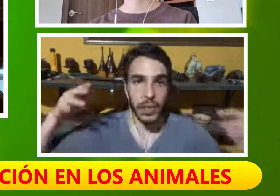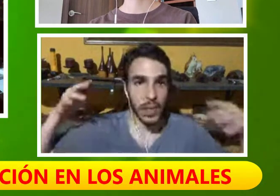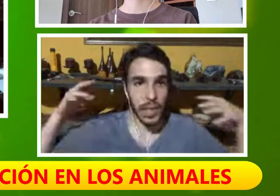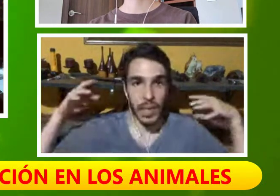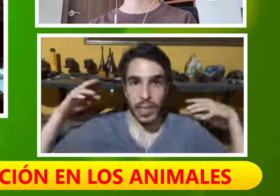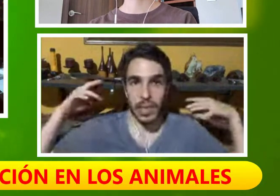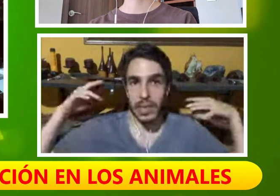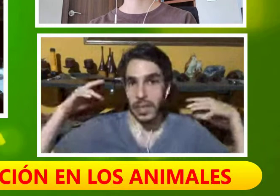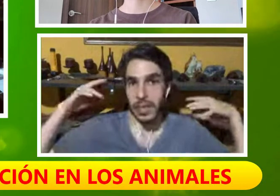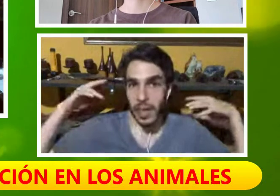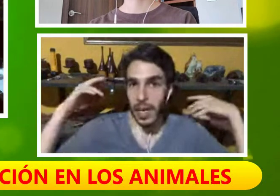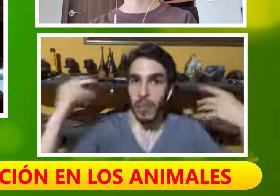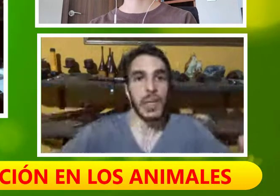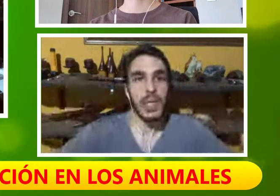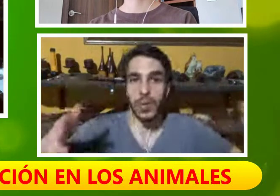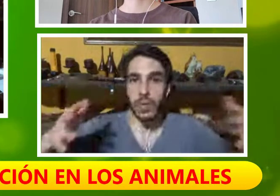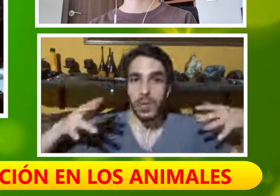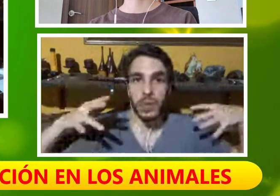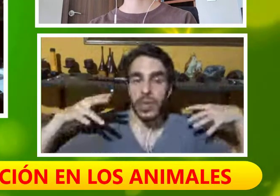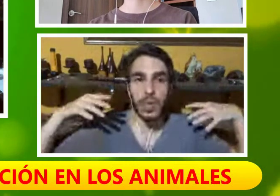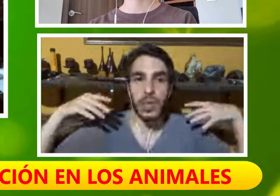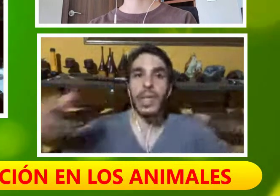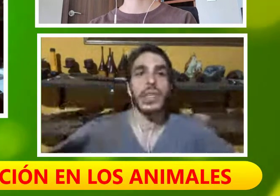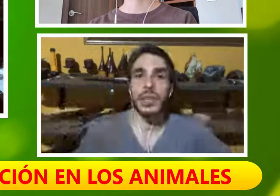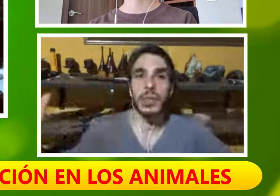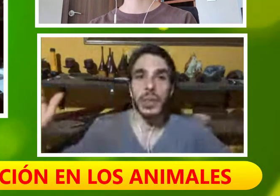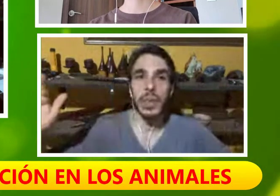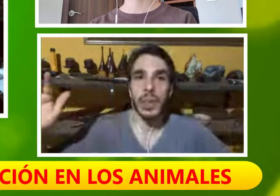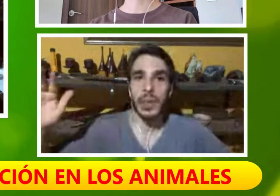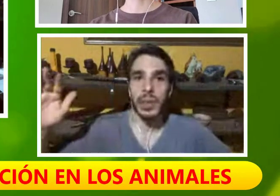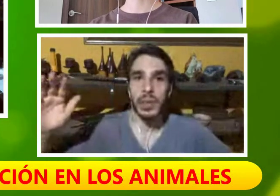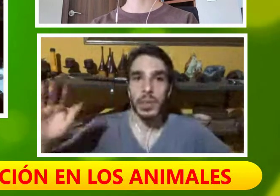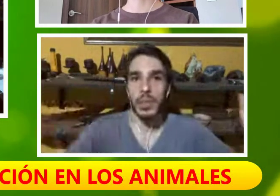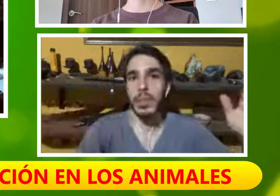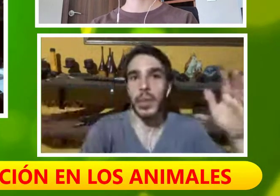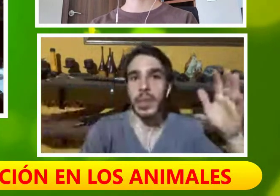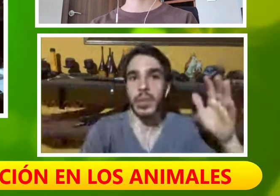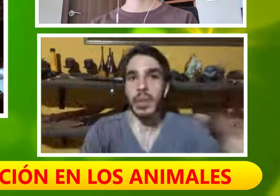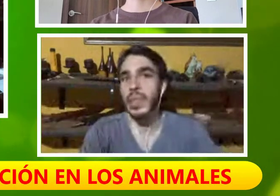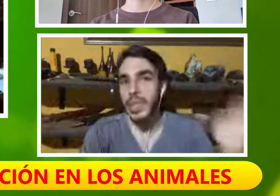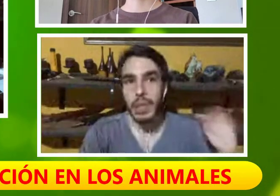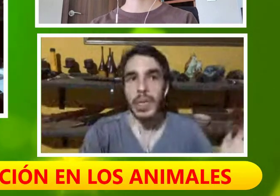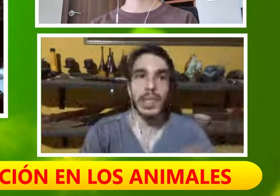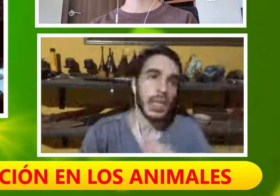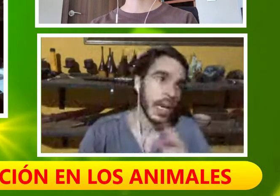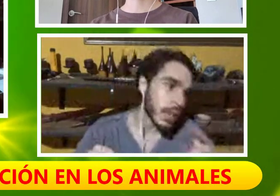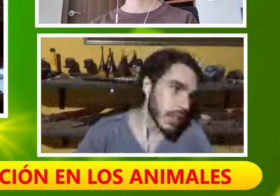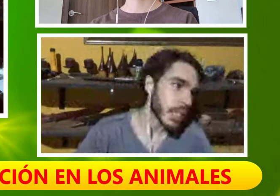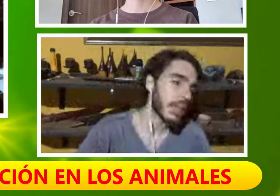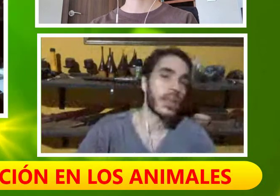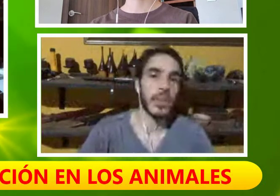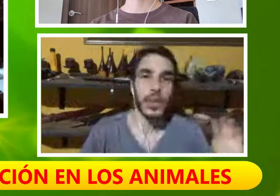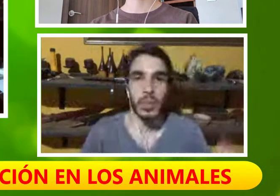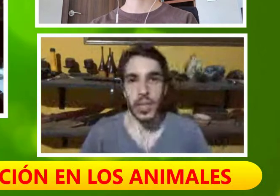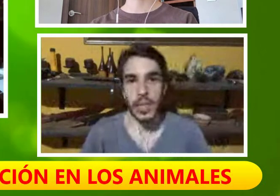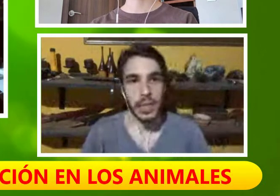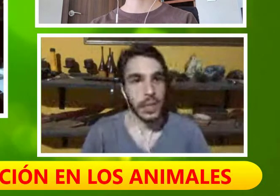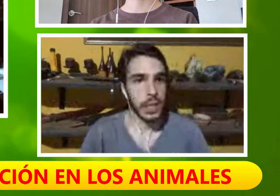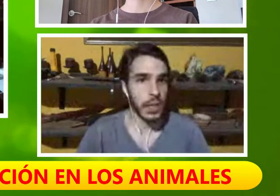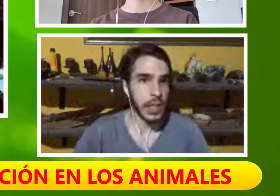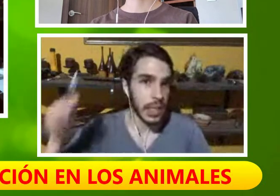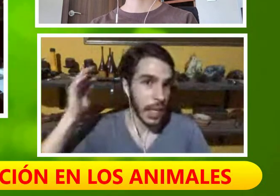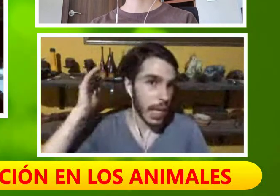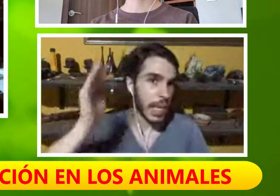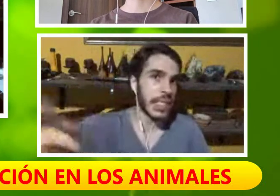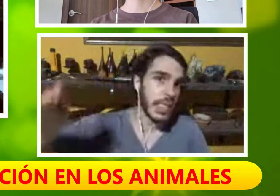están cazando, que es... el momento, usted no tiene momento para pensar, para decir, ay no, venga, mejor me voy por